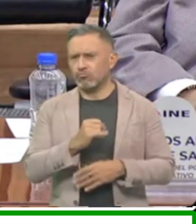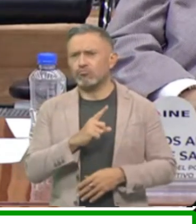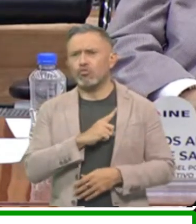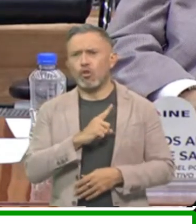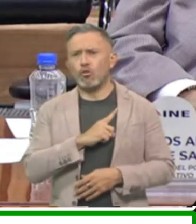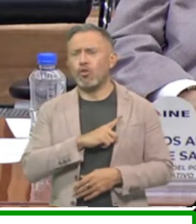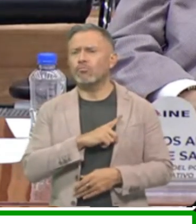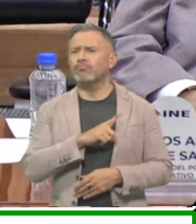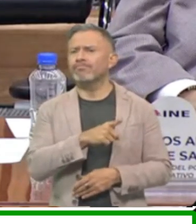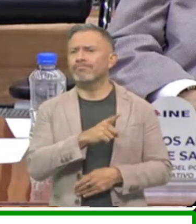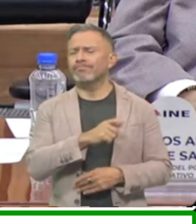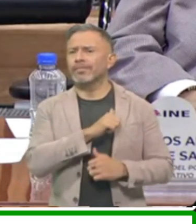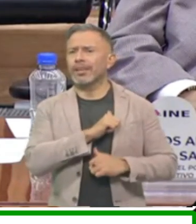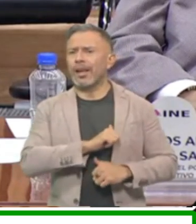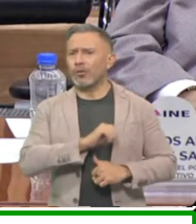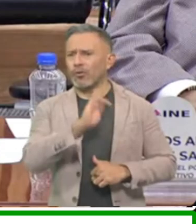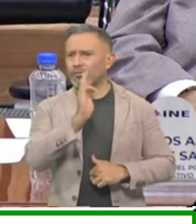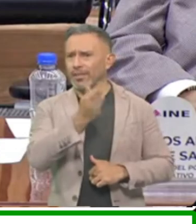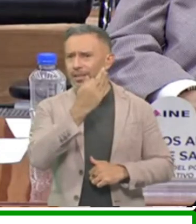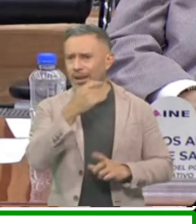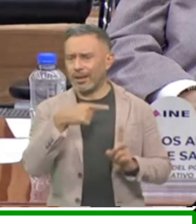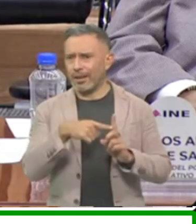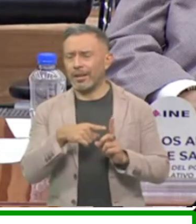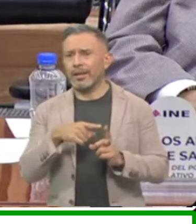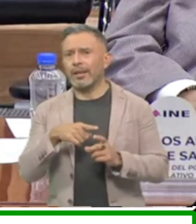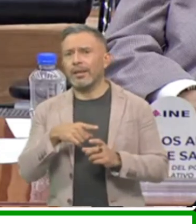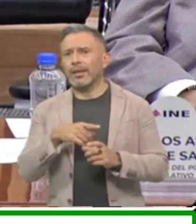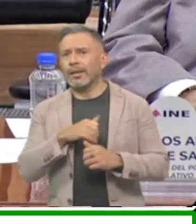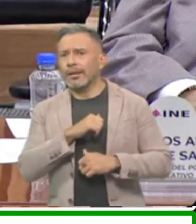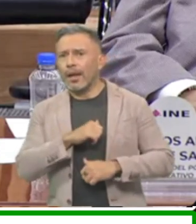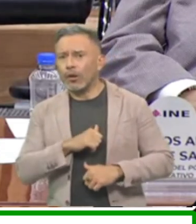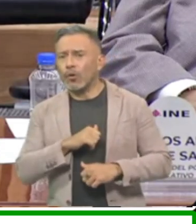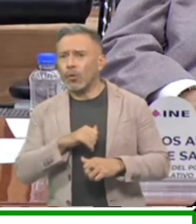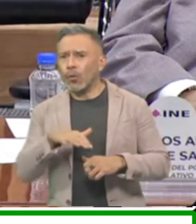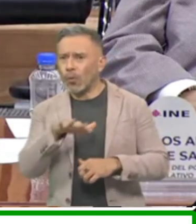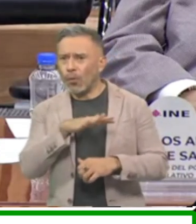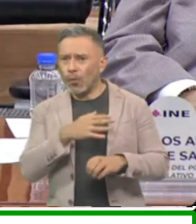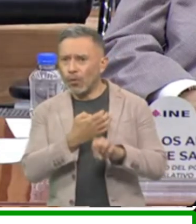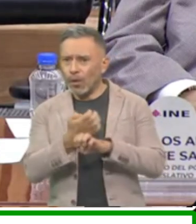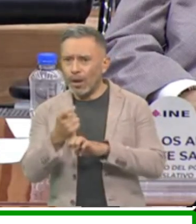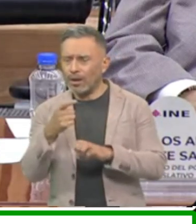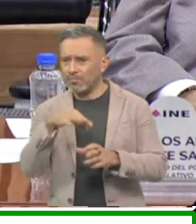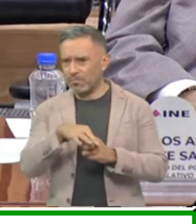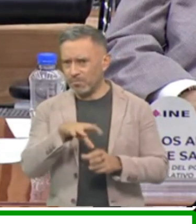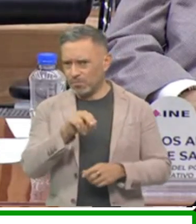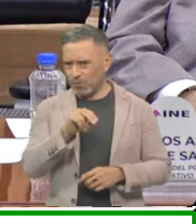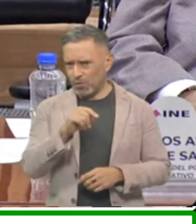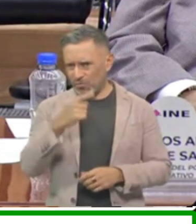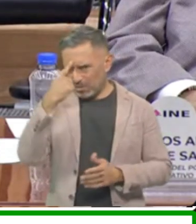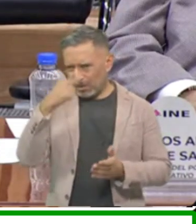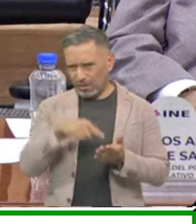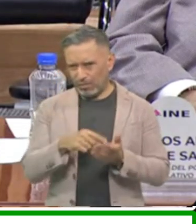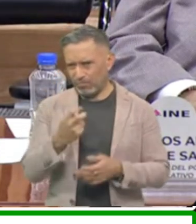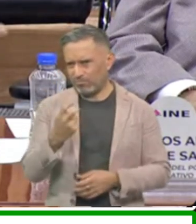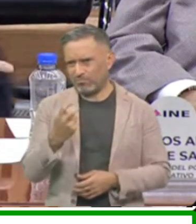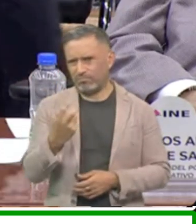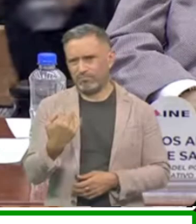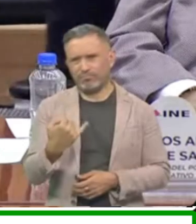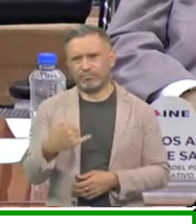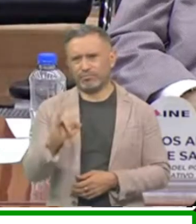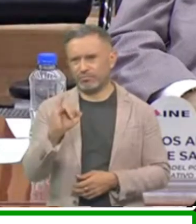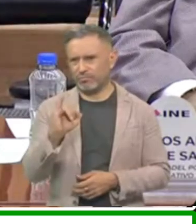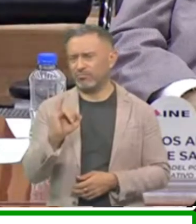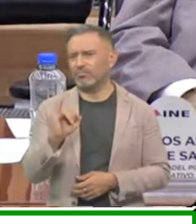cargos federales y no votar por los cargos locales. Me parece absurdo, todos